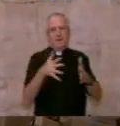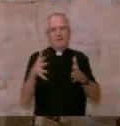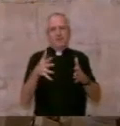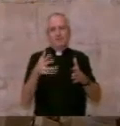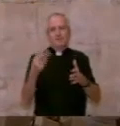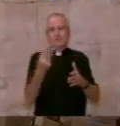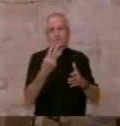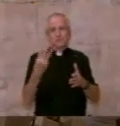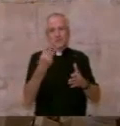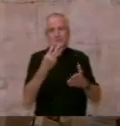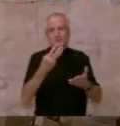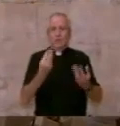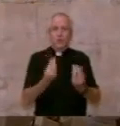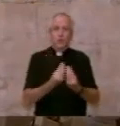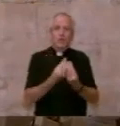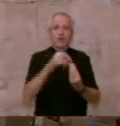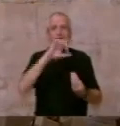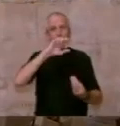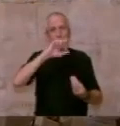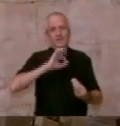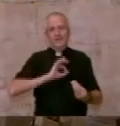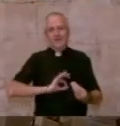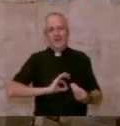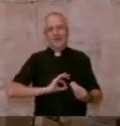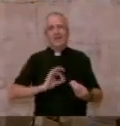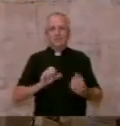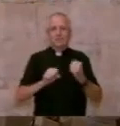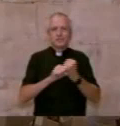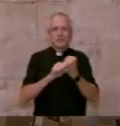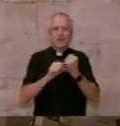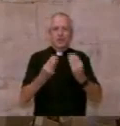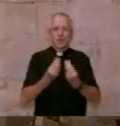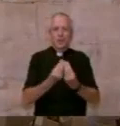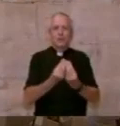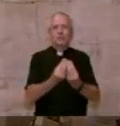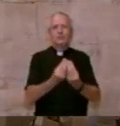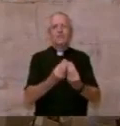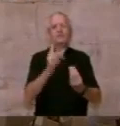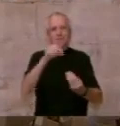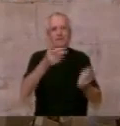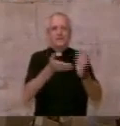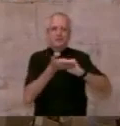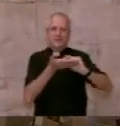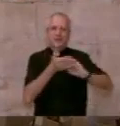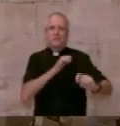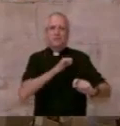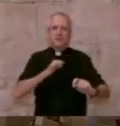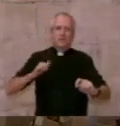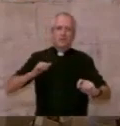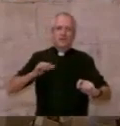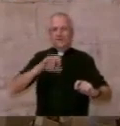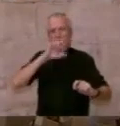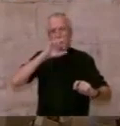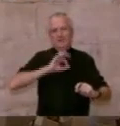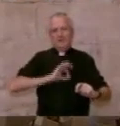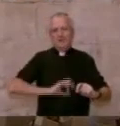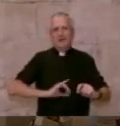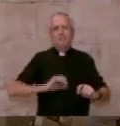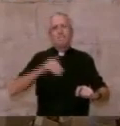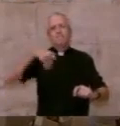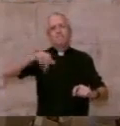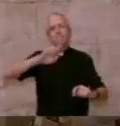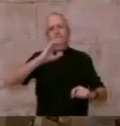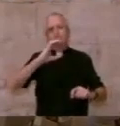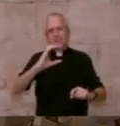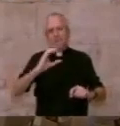junt amb el cardenal, hem viscut en fraternitat. També amb mossèn Marc Labori, el secretari particular del cardenal, el nostre germanet,